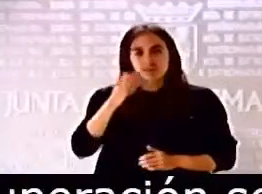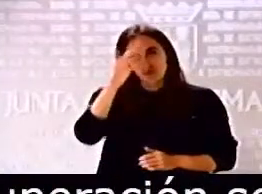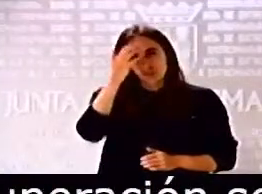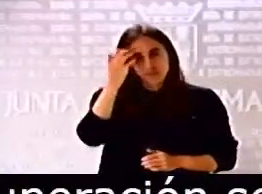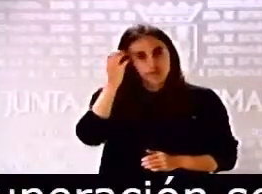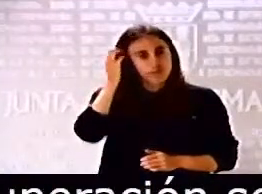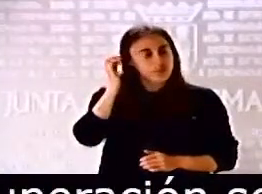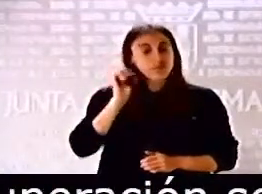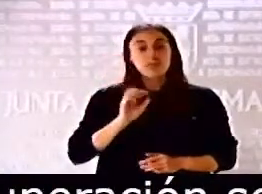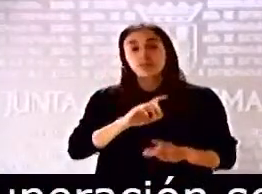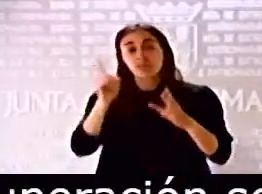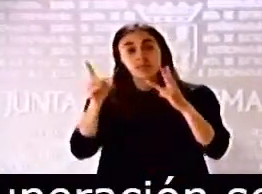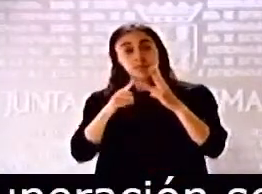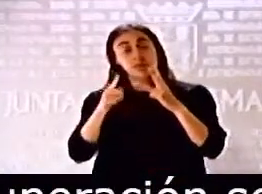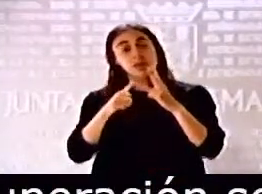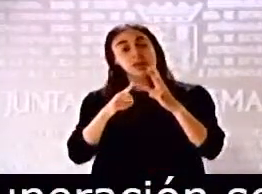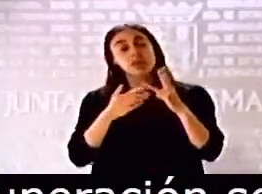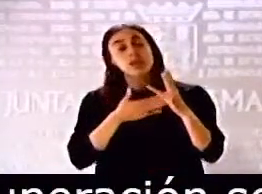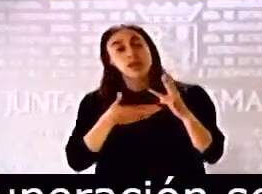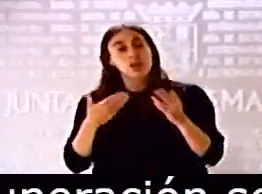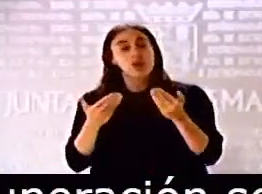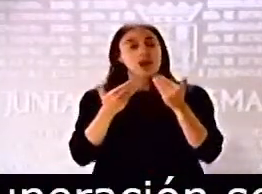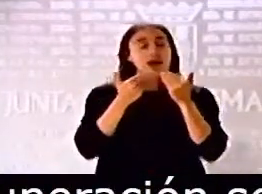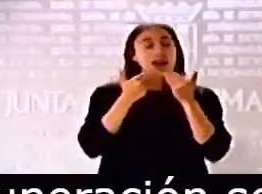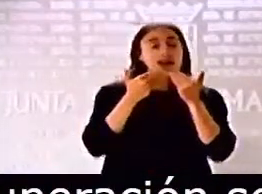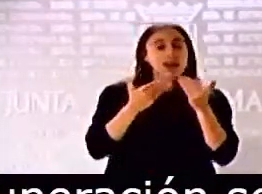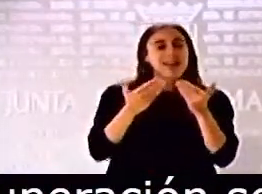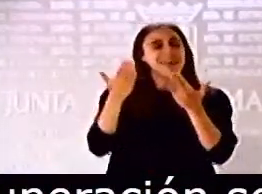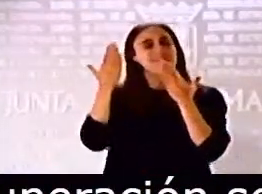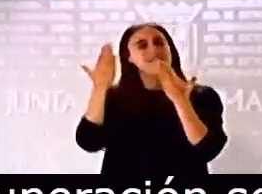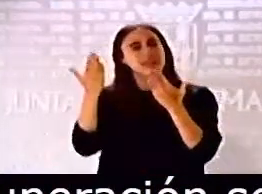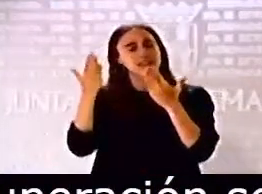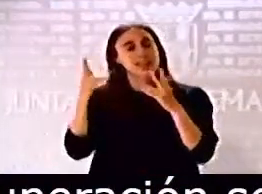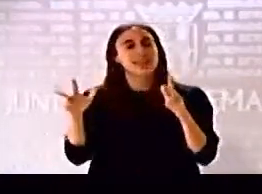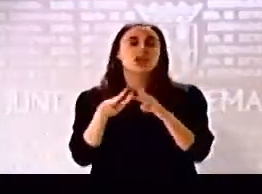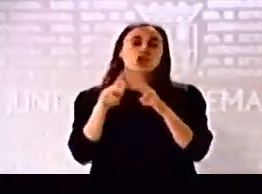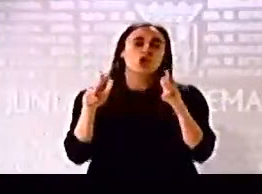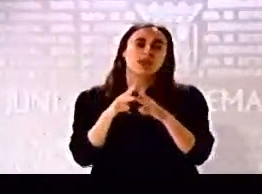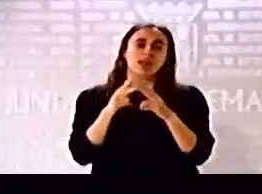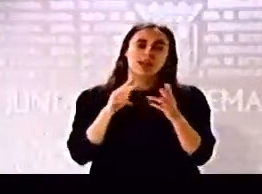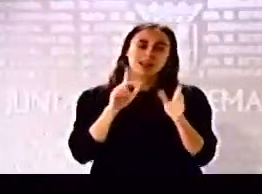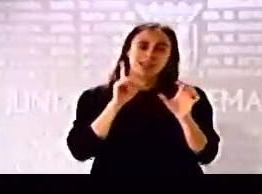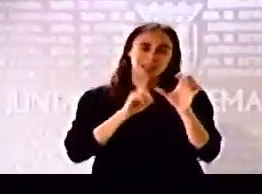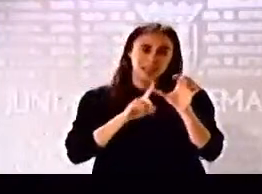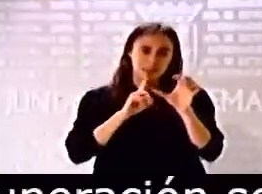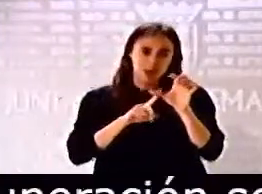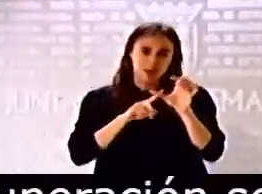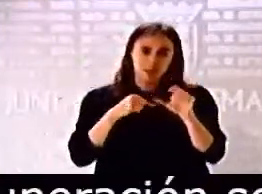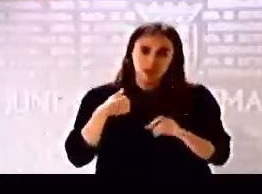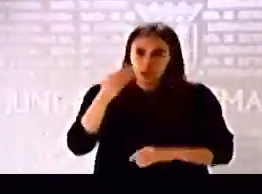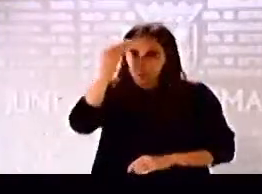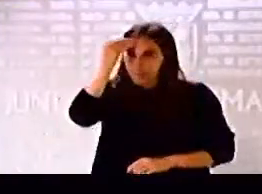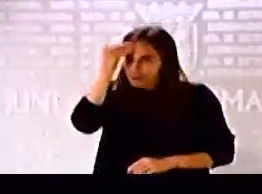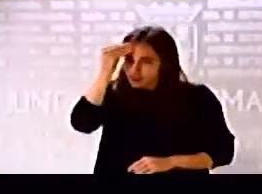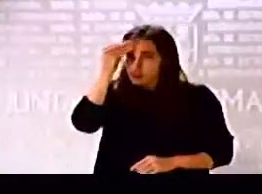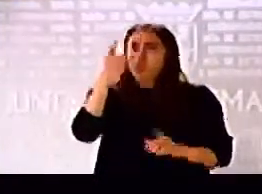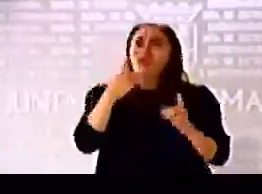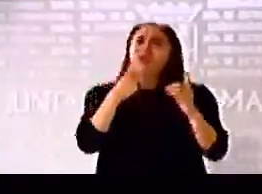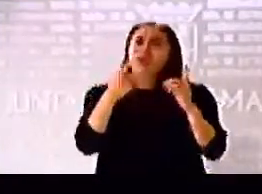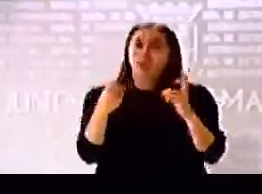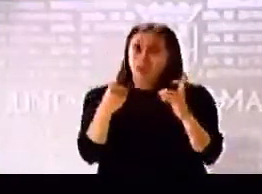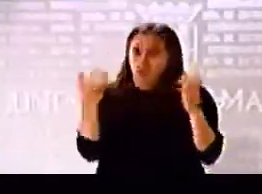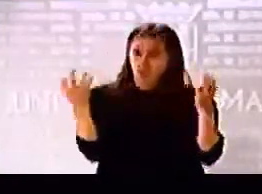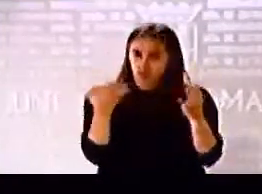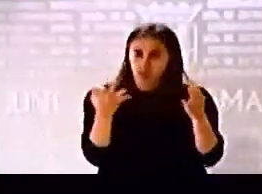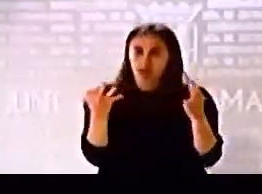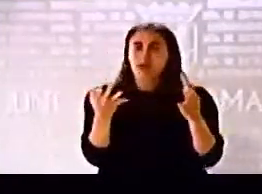Y, en tercer lugar, quiero agradecer y felicitar a la sociedad extremeña. Yo creo que es necesario que lo hagamos, es necesario